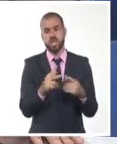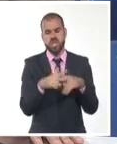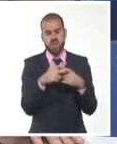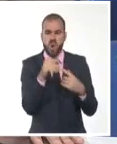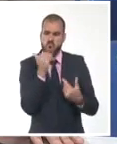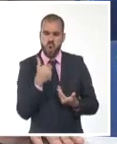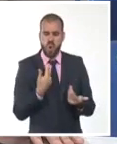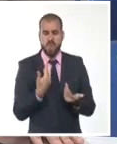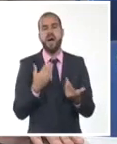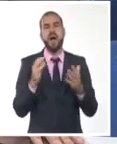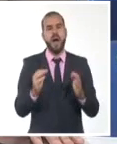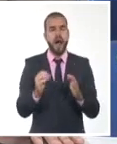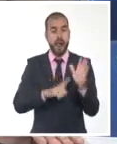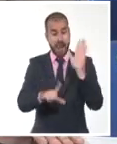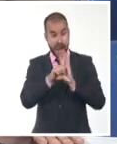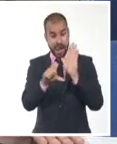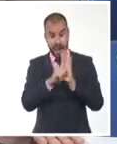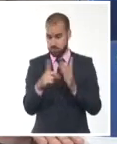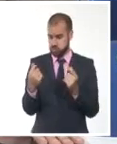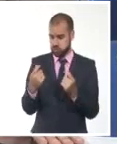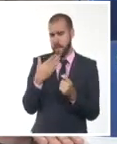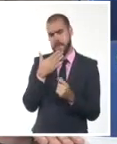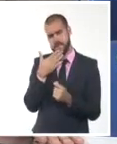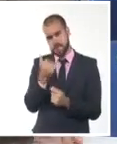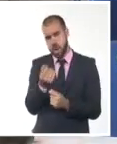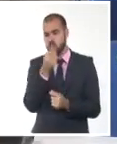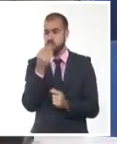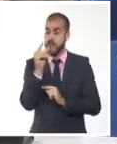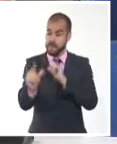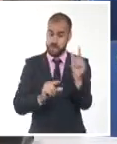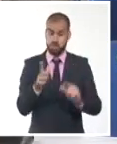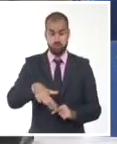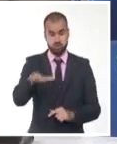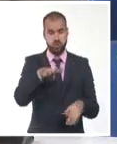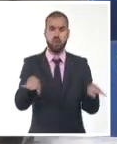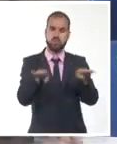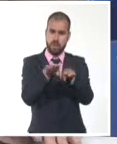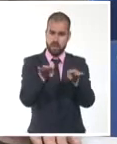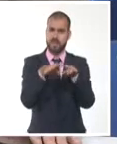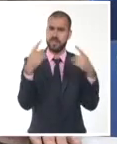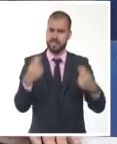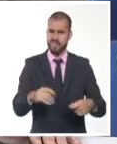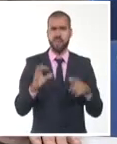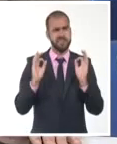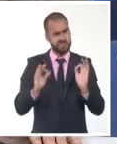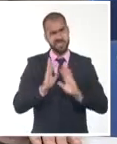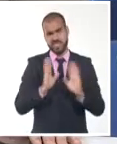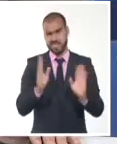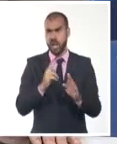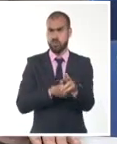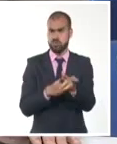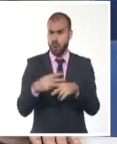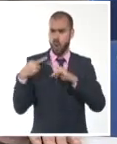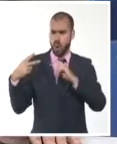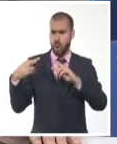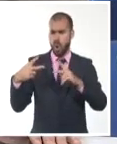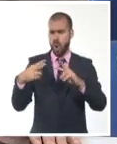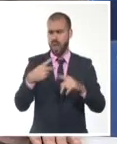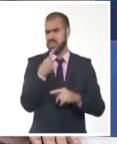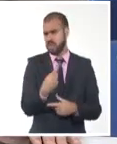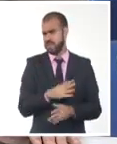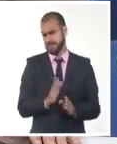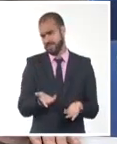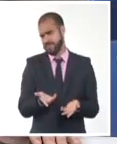un orden político y económico más justo y equilibrado. Es lo que tantas veces se ha dicho aquí. Y eso iría contra